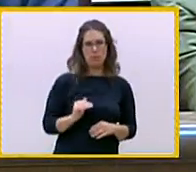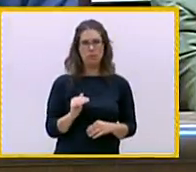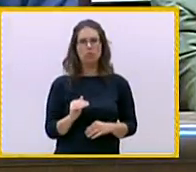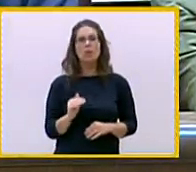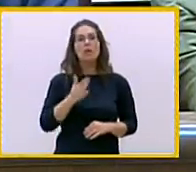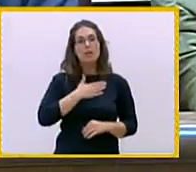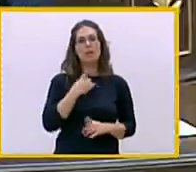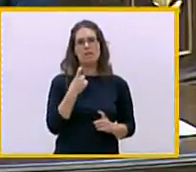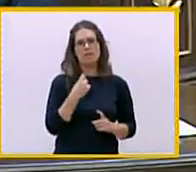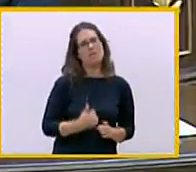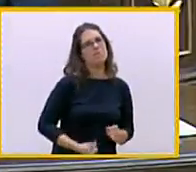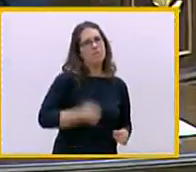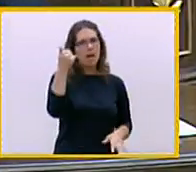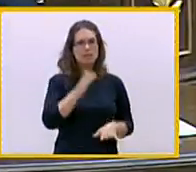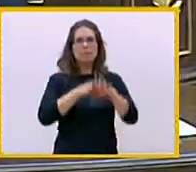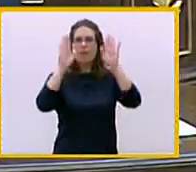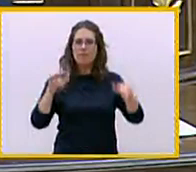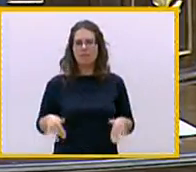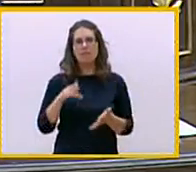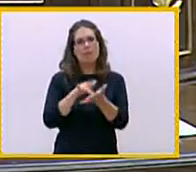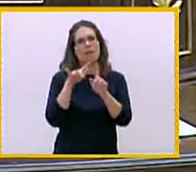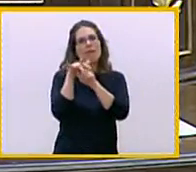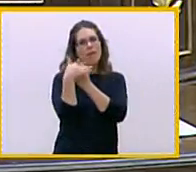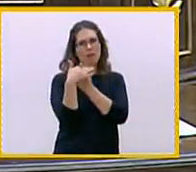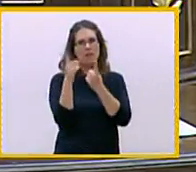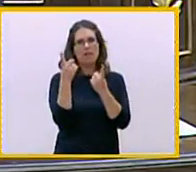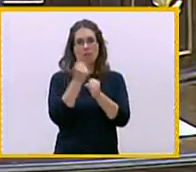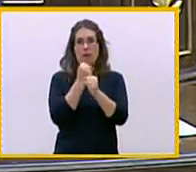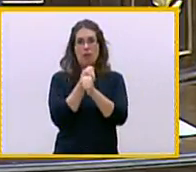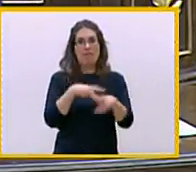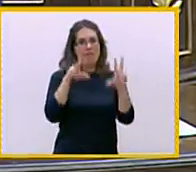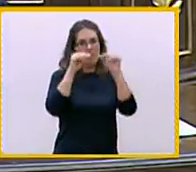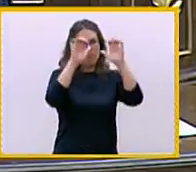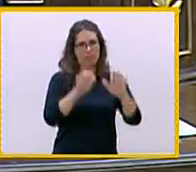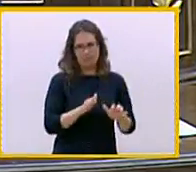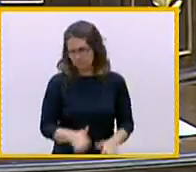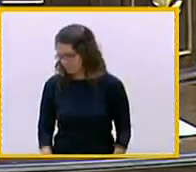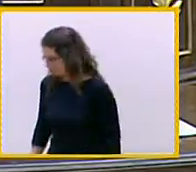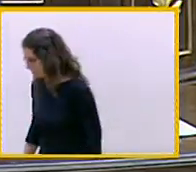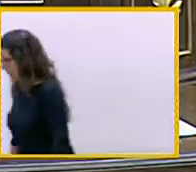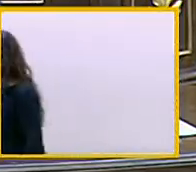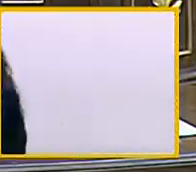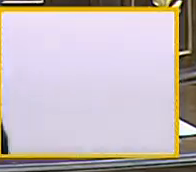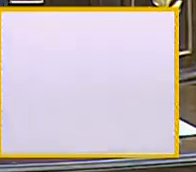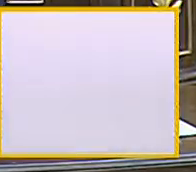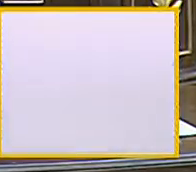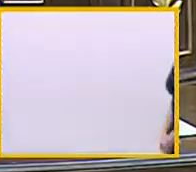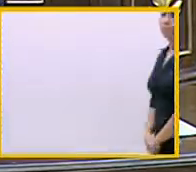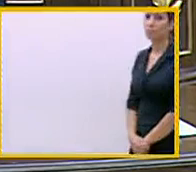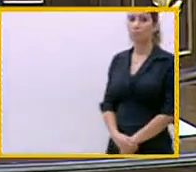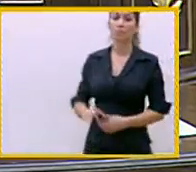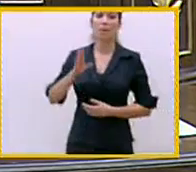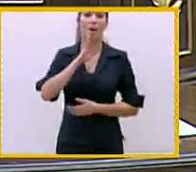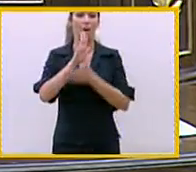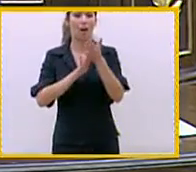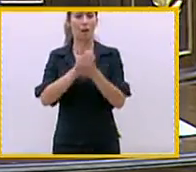reducir de forma consistente el desempleo. Crece sobre todo gracias al empujón del sector exterior, de las